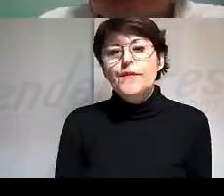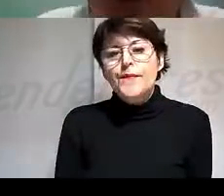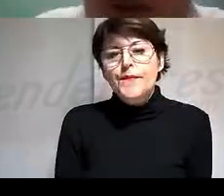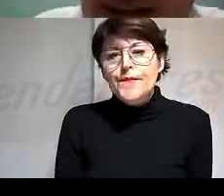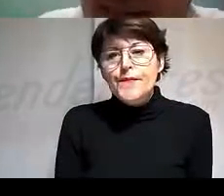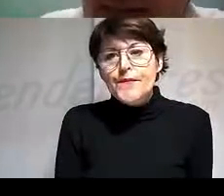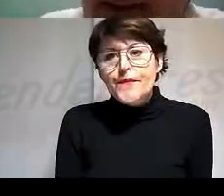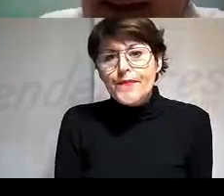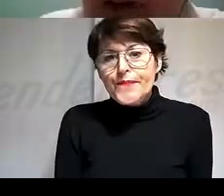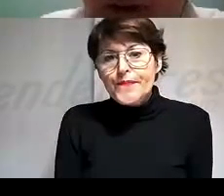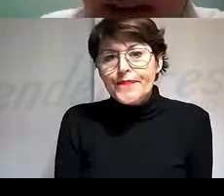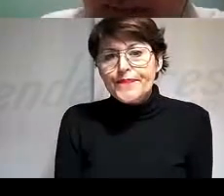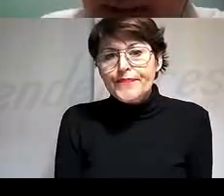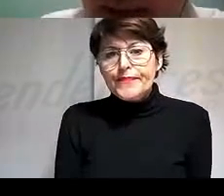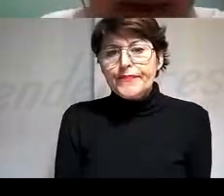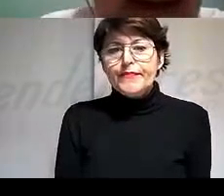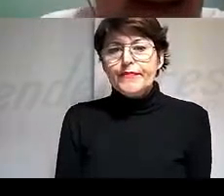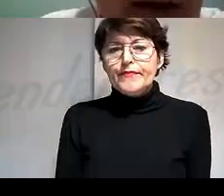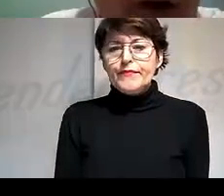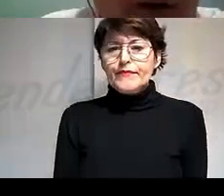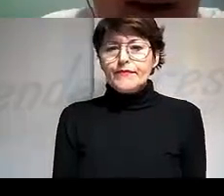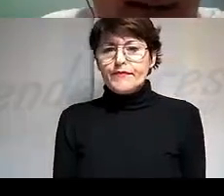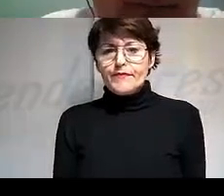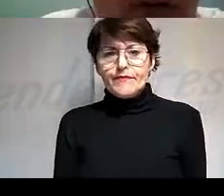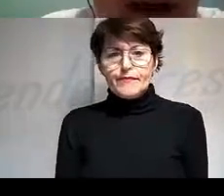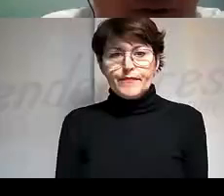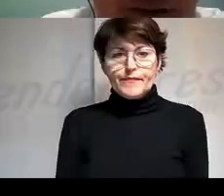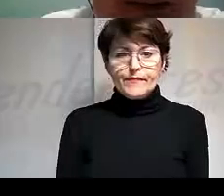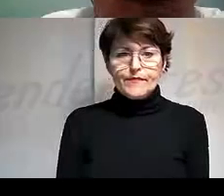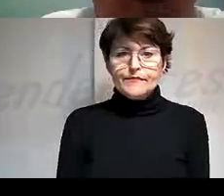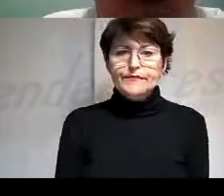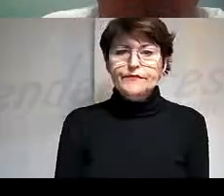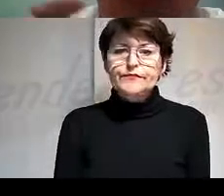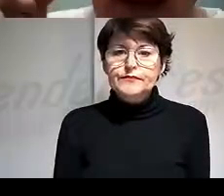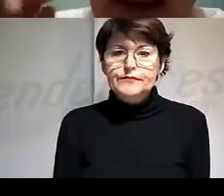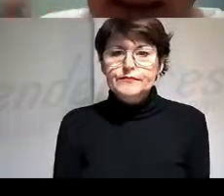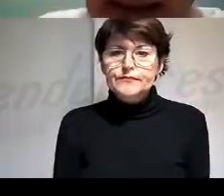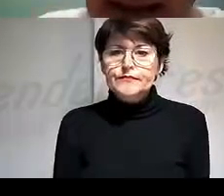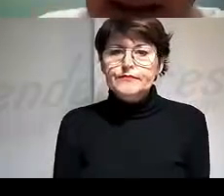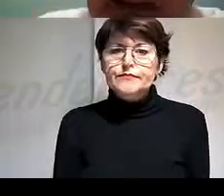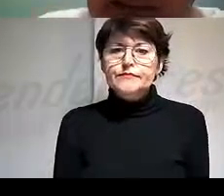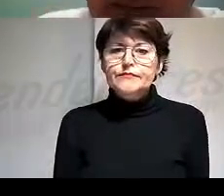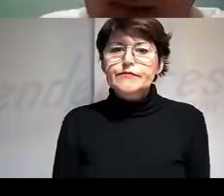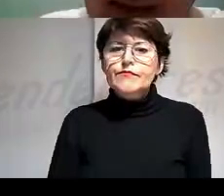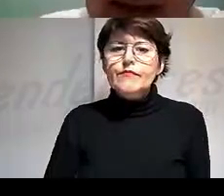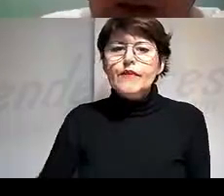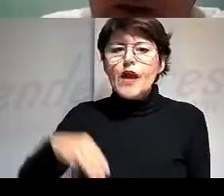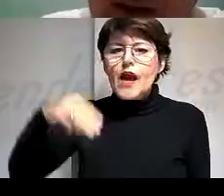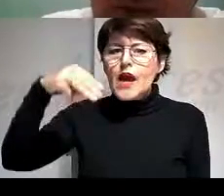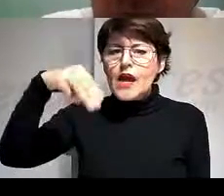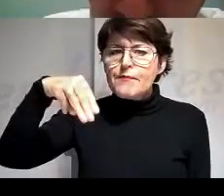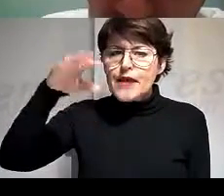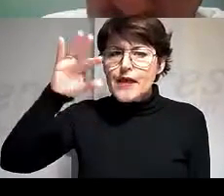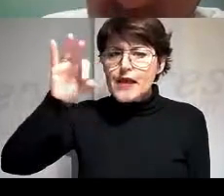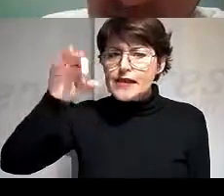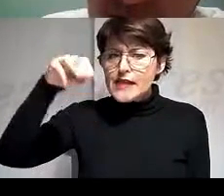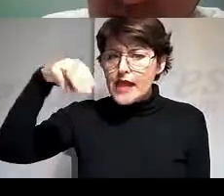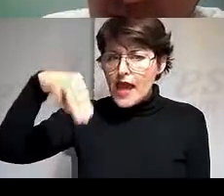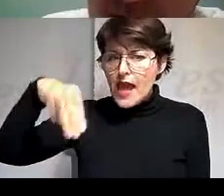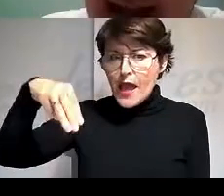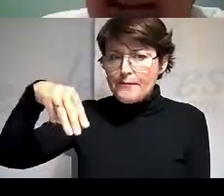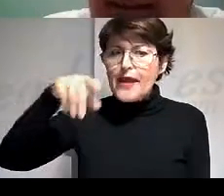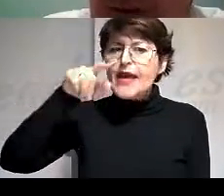Y puede resultar ideal para masajes con MSM, que creo que lo veremos a continuación. En MSM Body Gel lo que encontramos es un